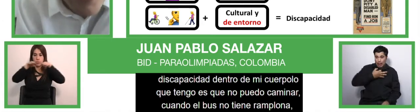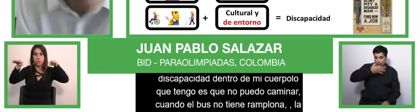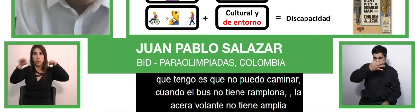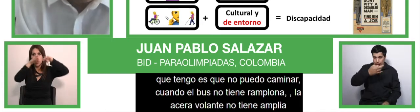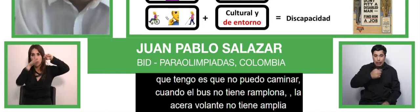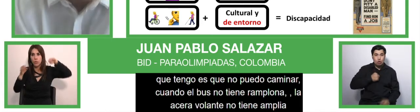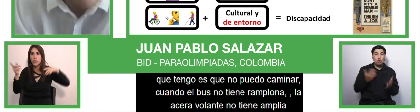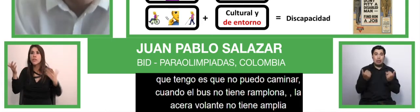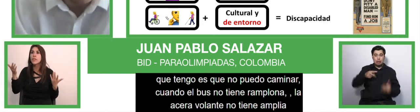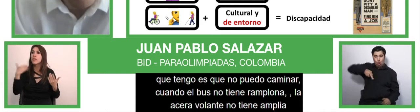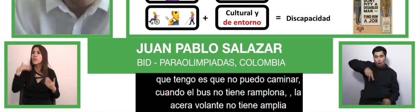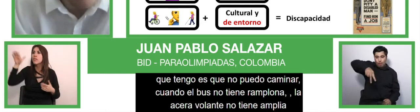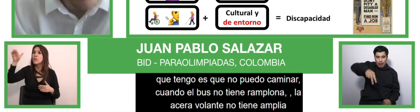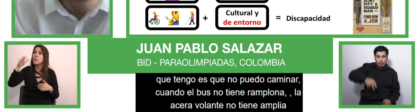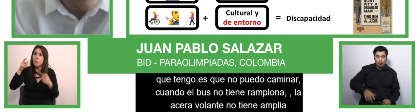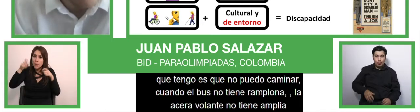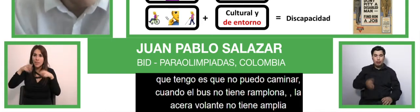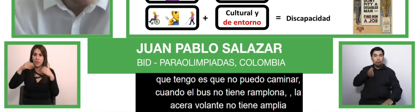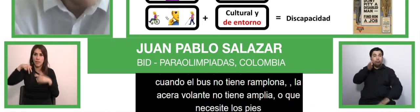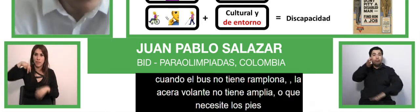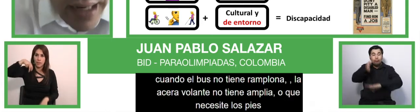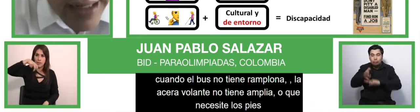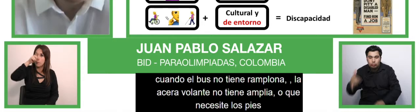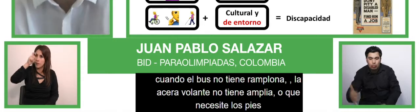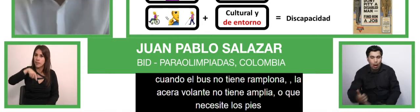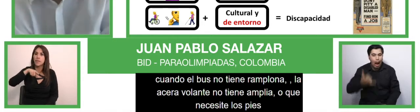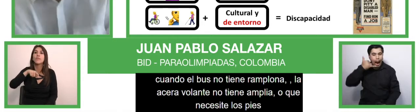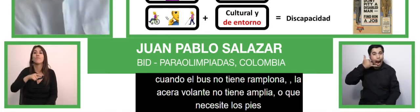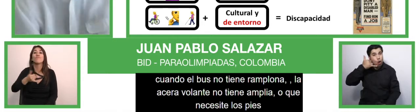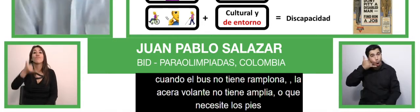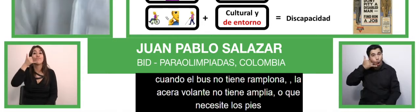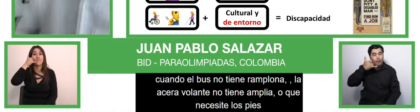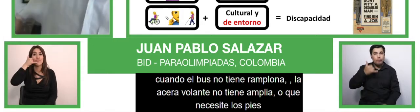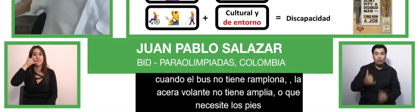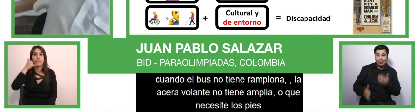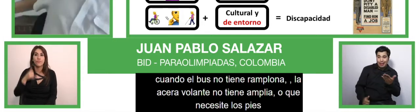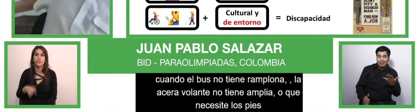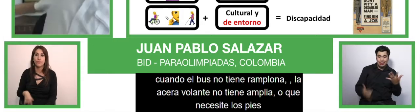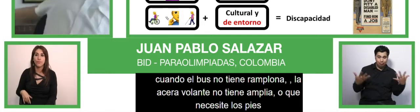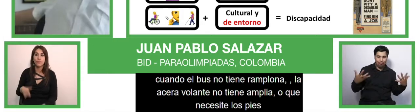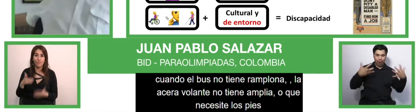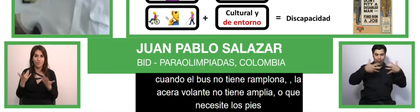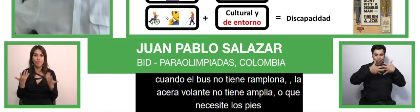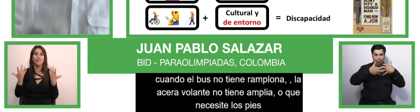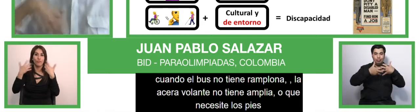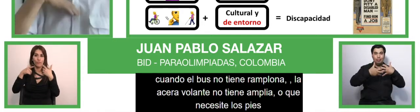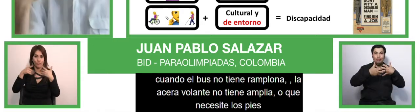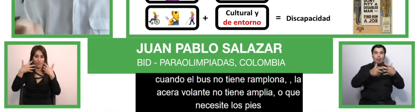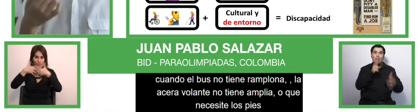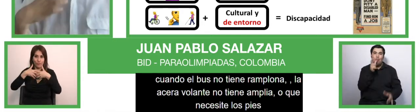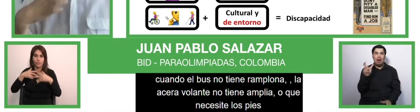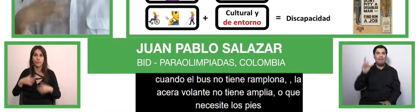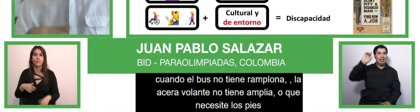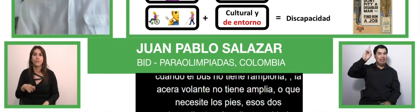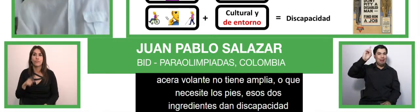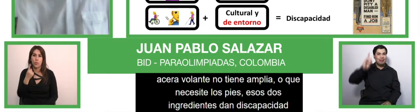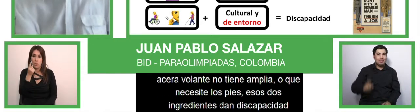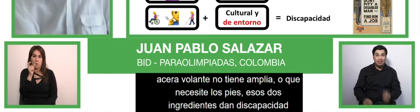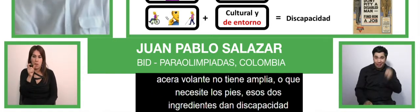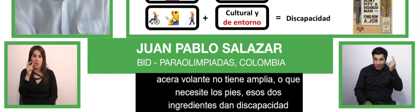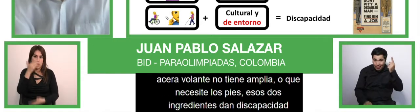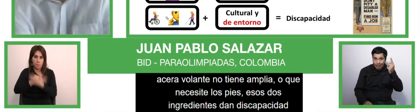teléfono, esas dos ingredientes dan discapacidad. Ahora, es muy importante